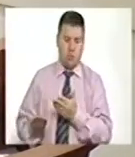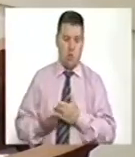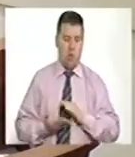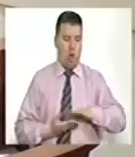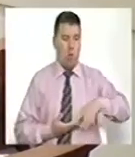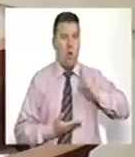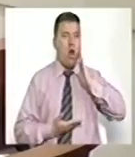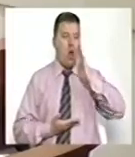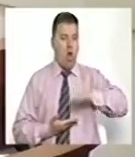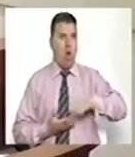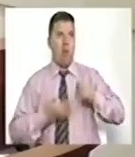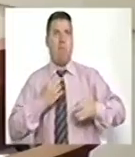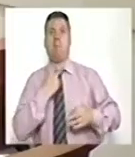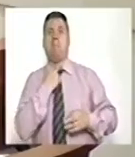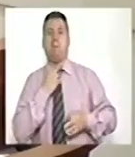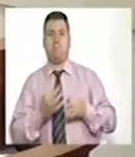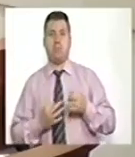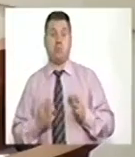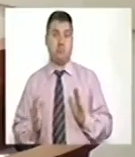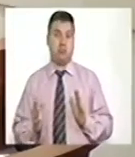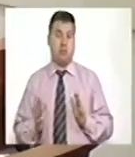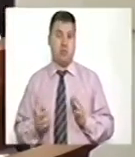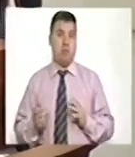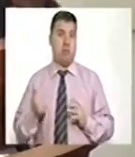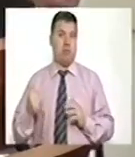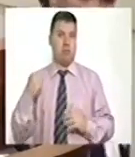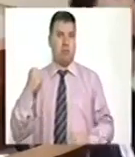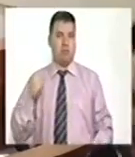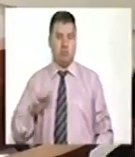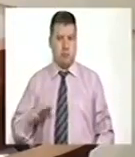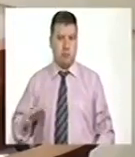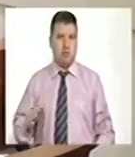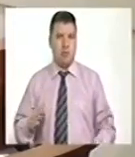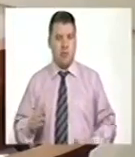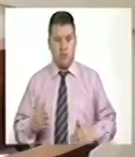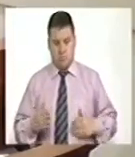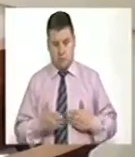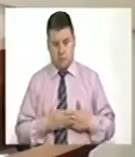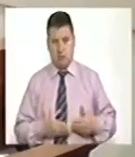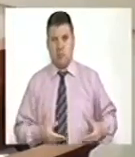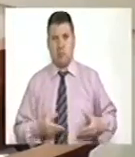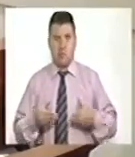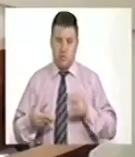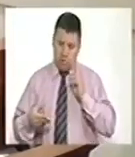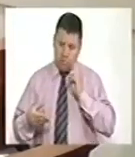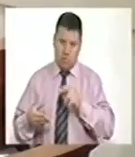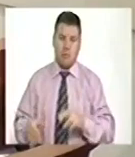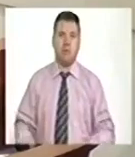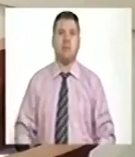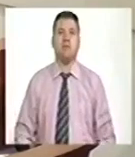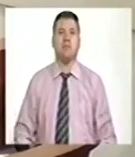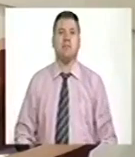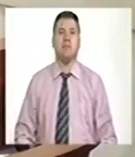senador y obtener posteriormente el archivo de esta investigación.